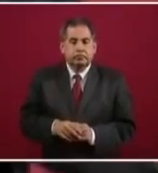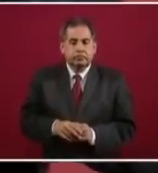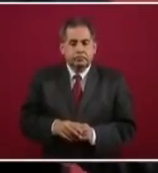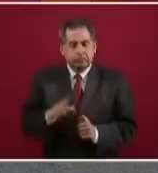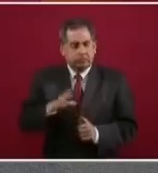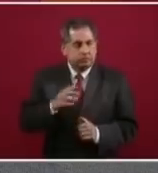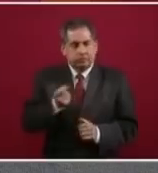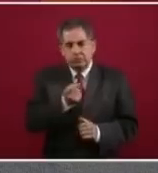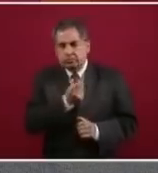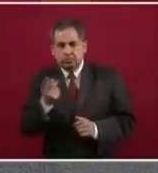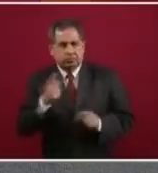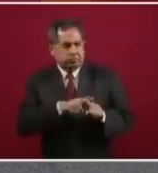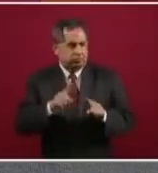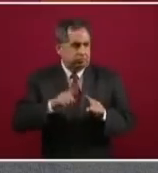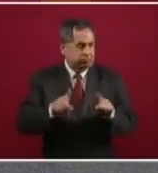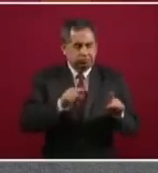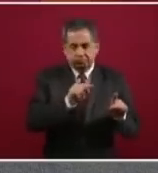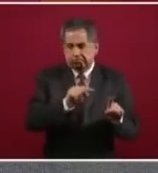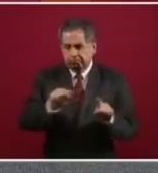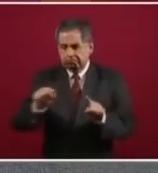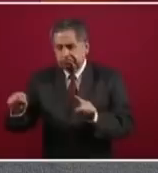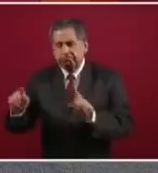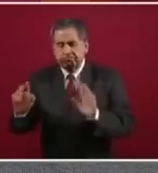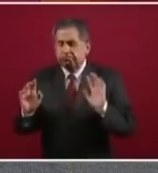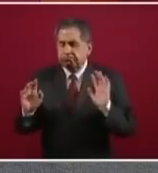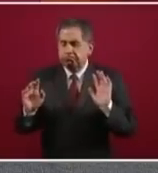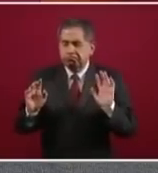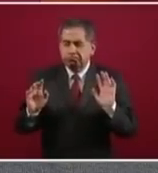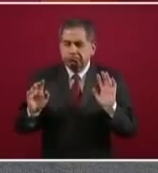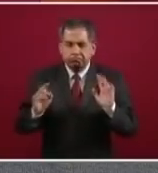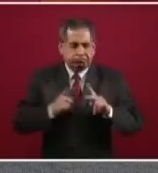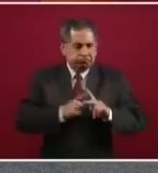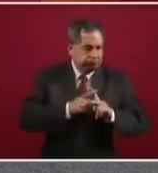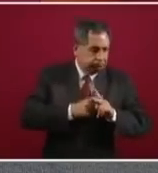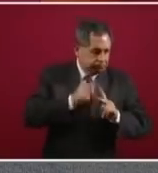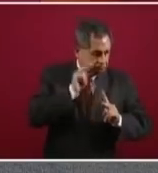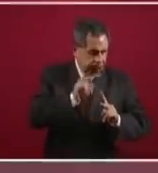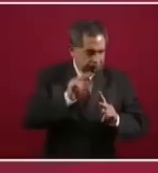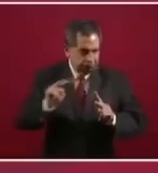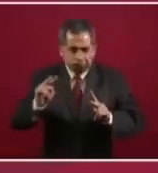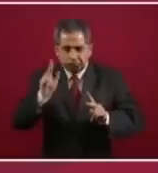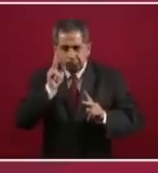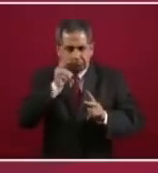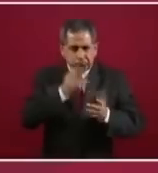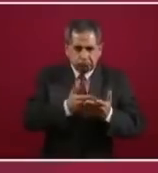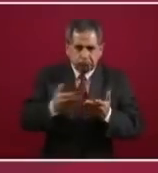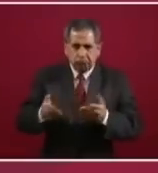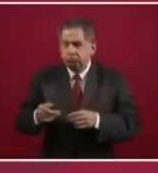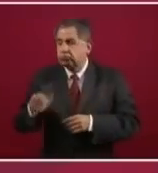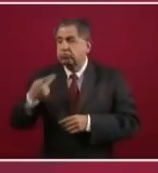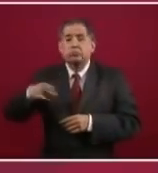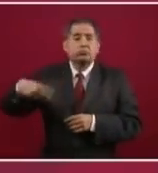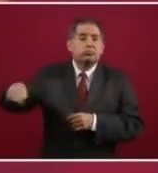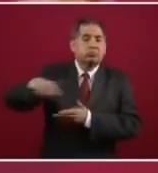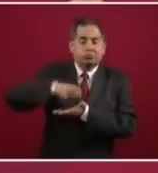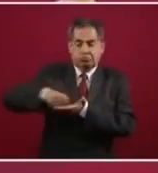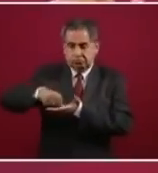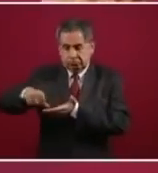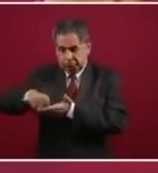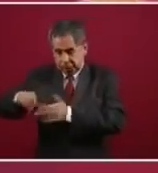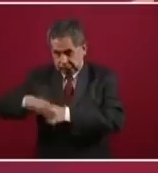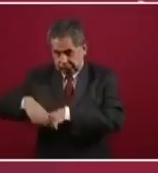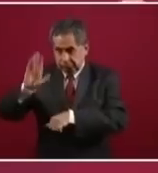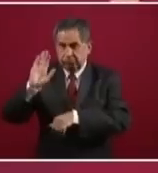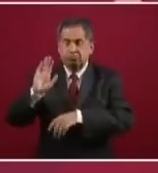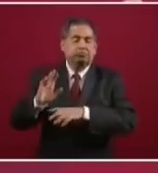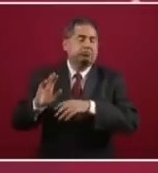hay varias formas, ¿no?, de medirlo. Está creciendo el consumo,